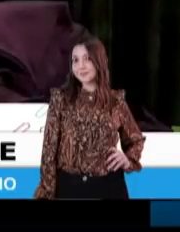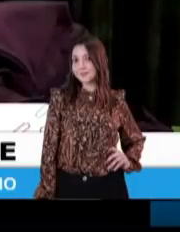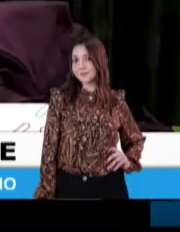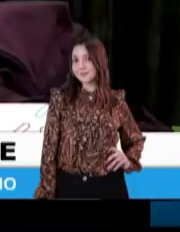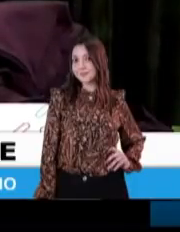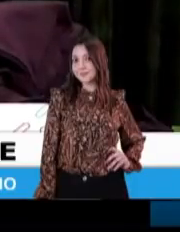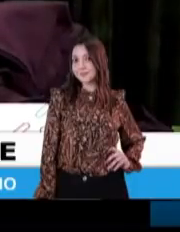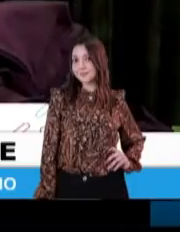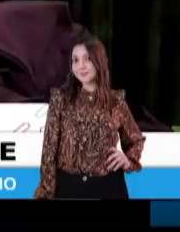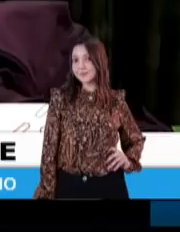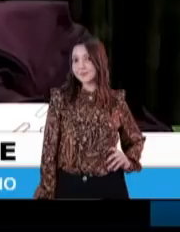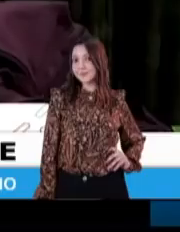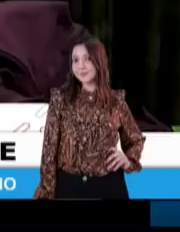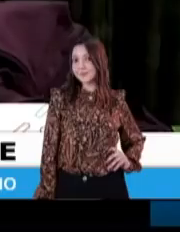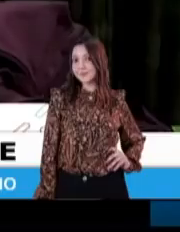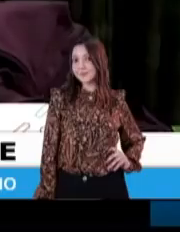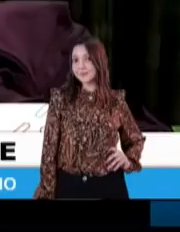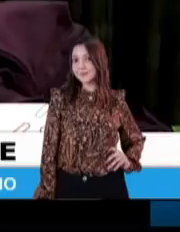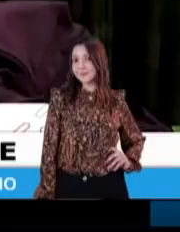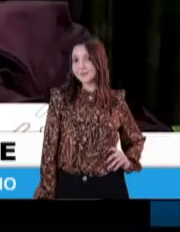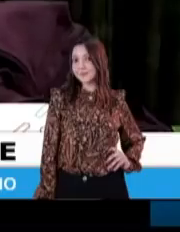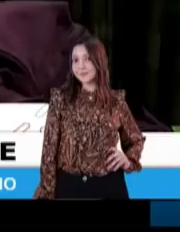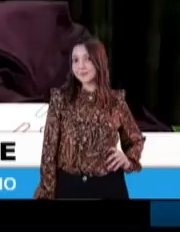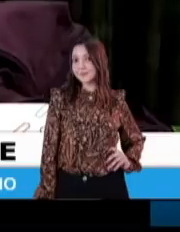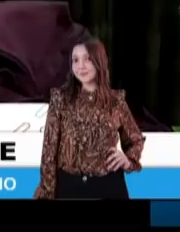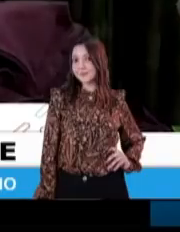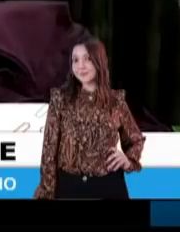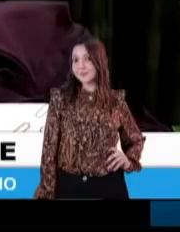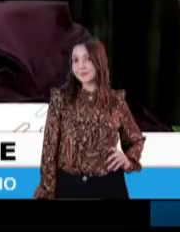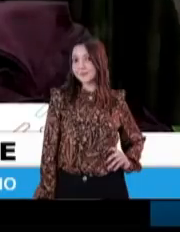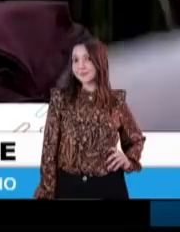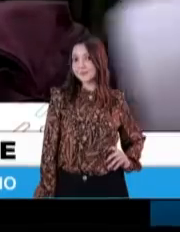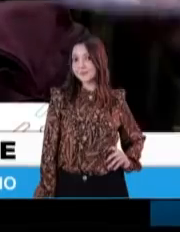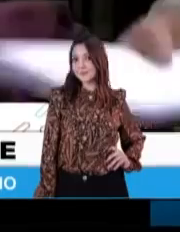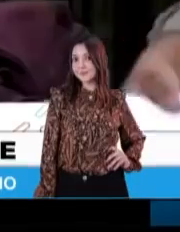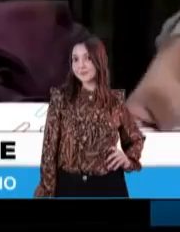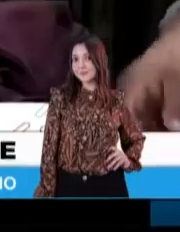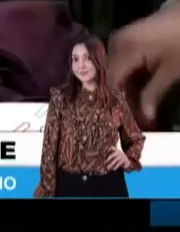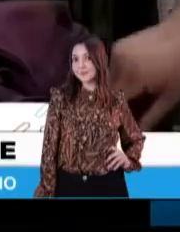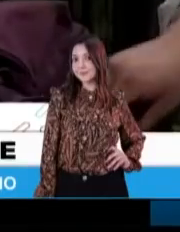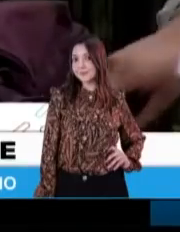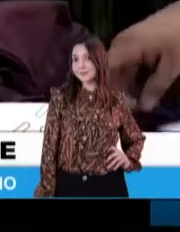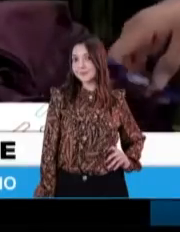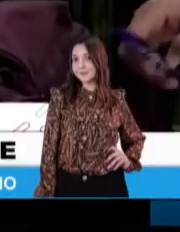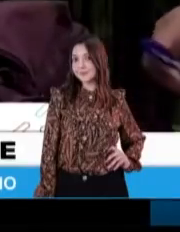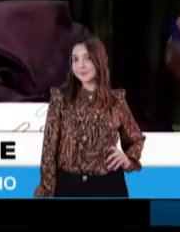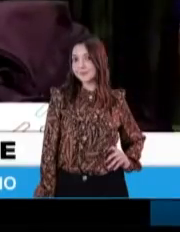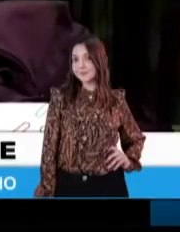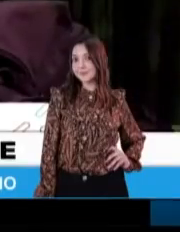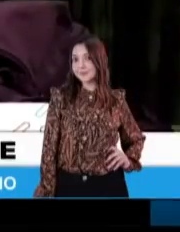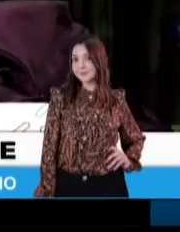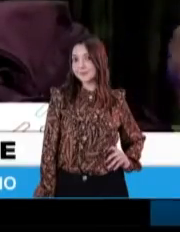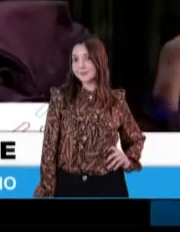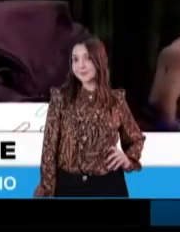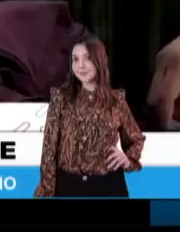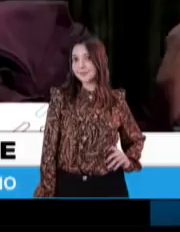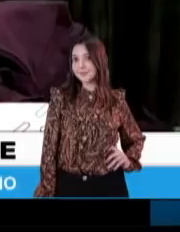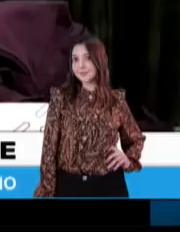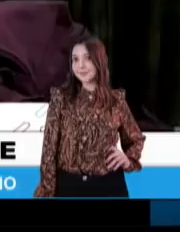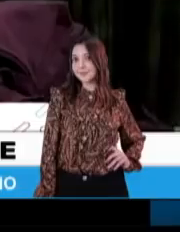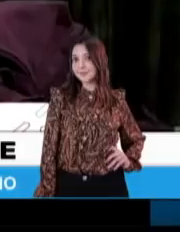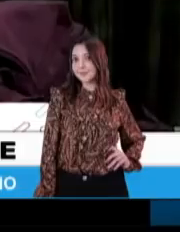orden de los capítulos contenidos en el texto de nueva Constitución. En la comisión se abrió un extenso debate previo a esta